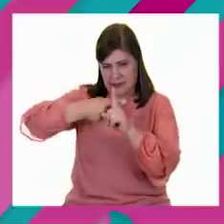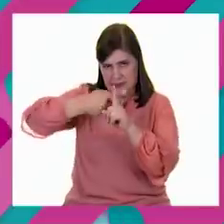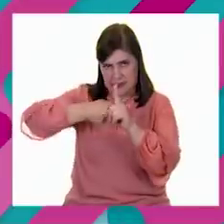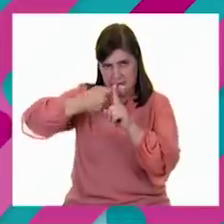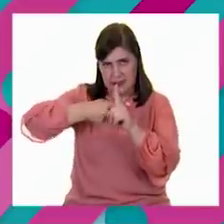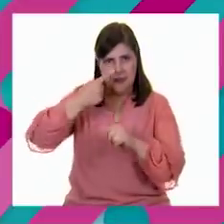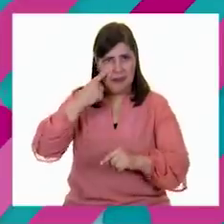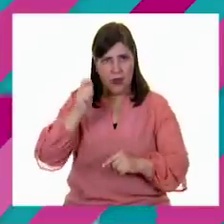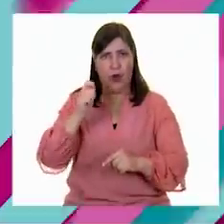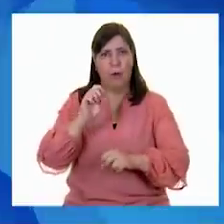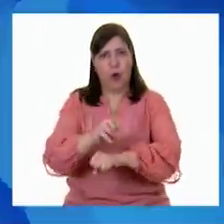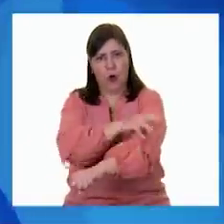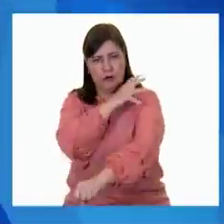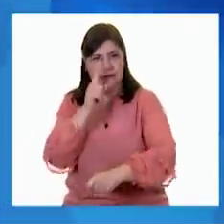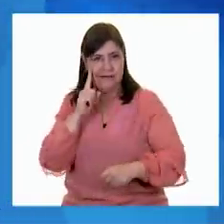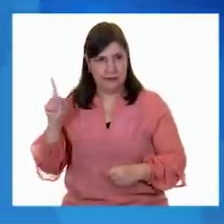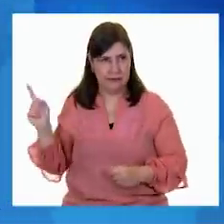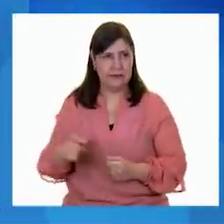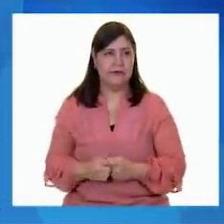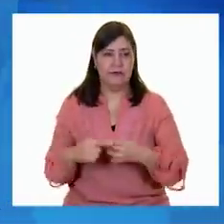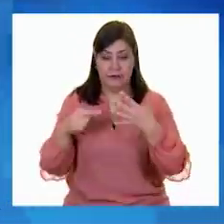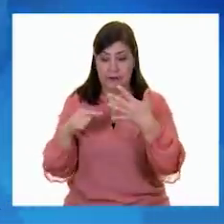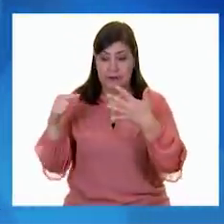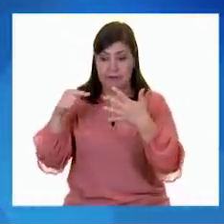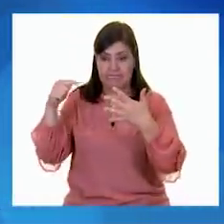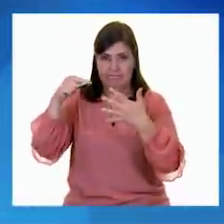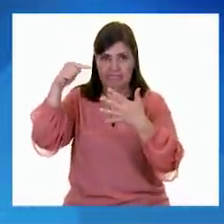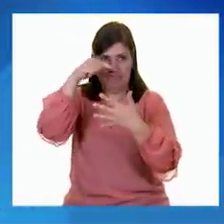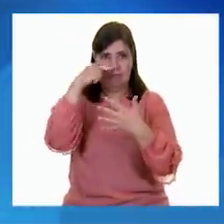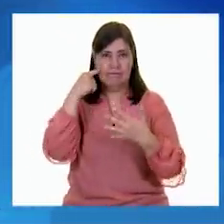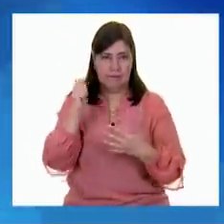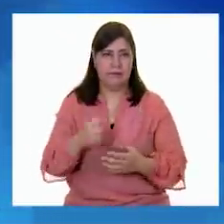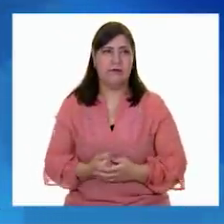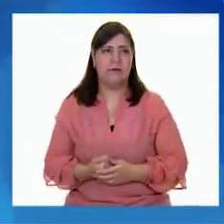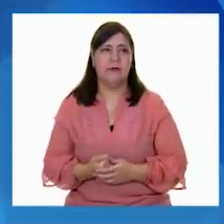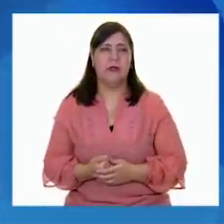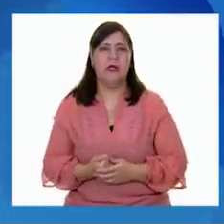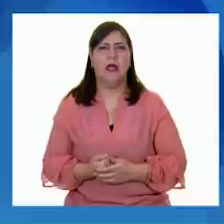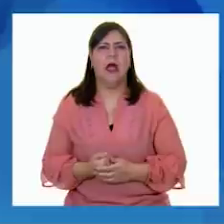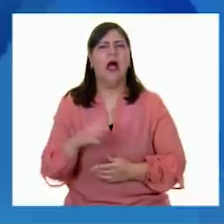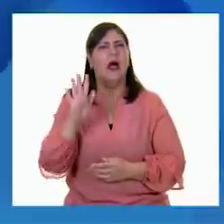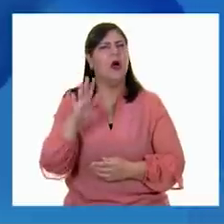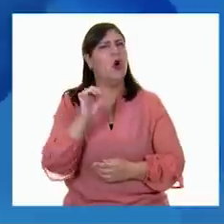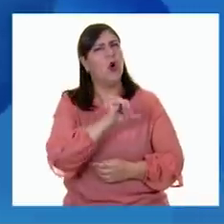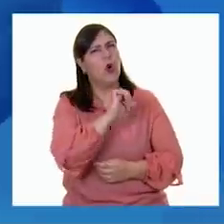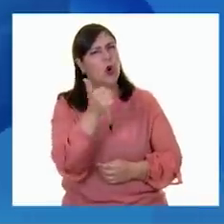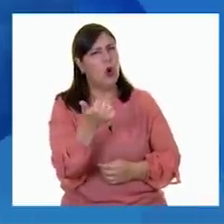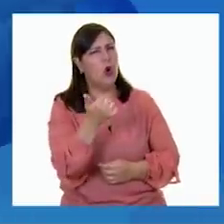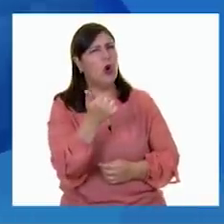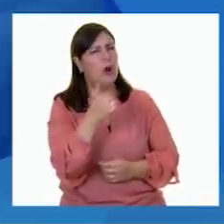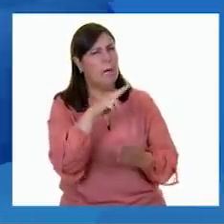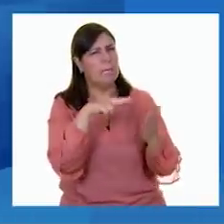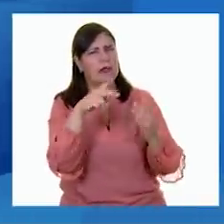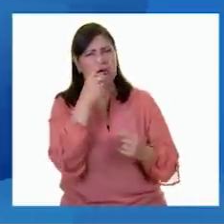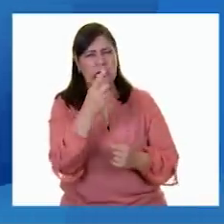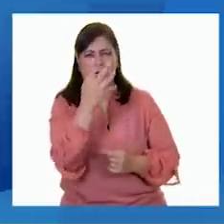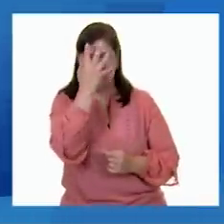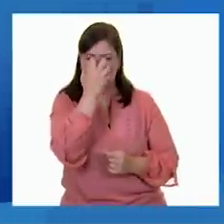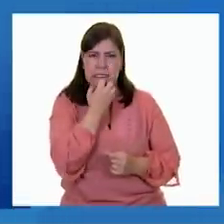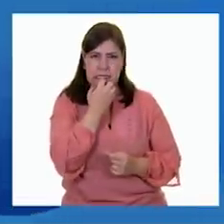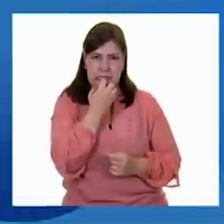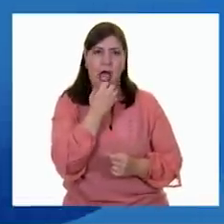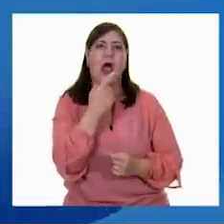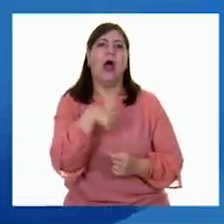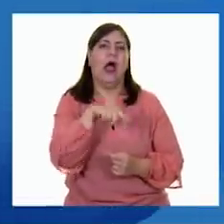Ah, muy bien. A ver. Ajá. Y en otra pintura, oigan, en otra pintura mencionó la tristeza y de ella